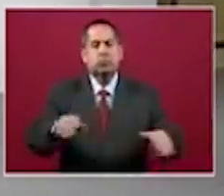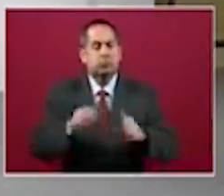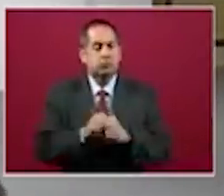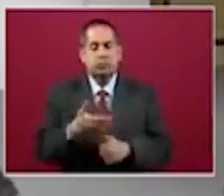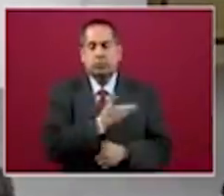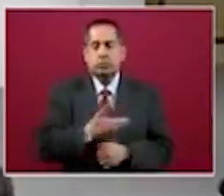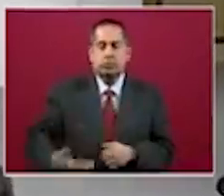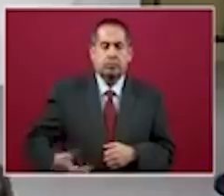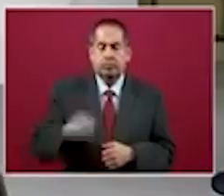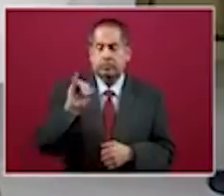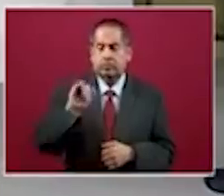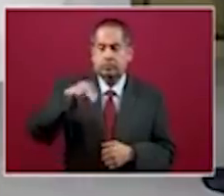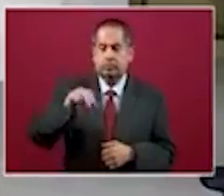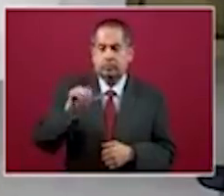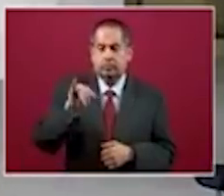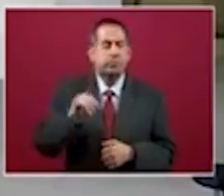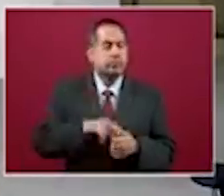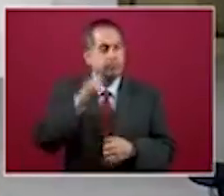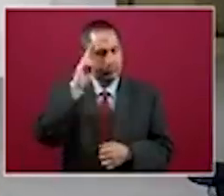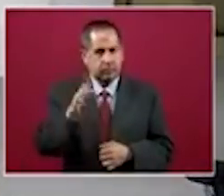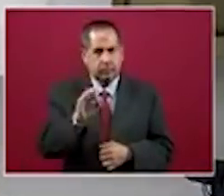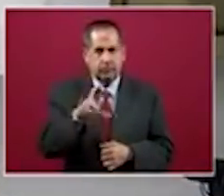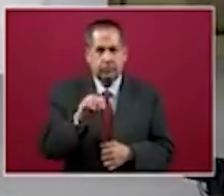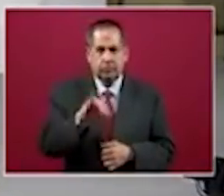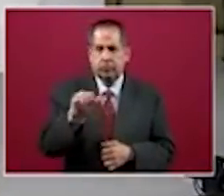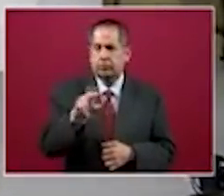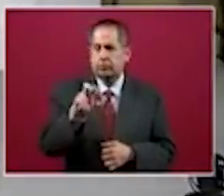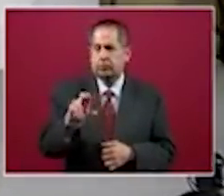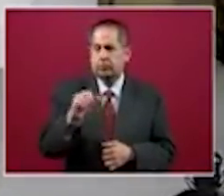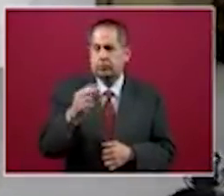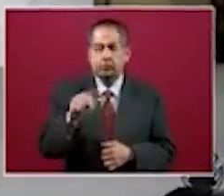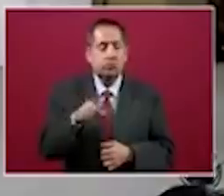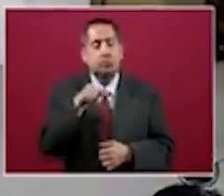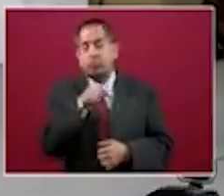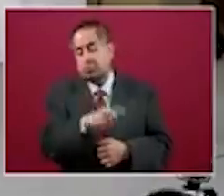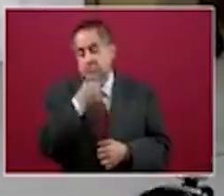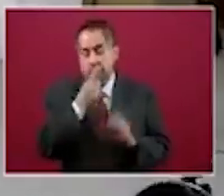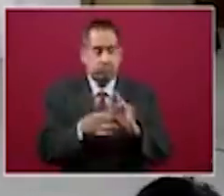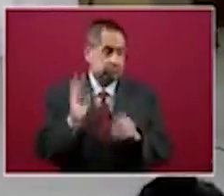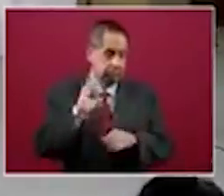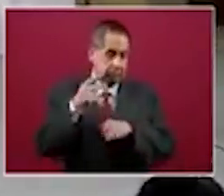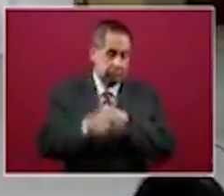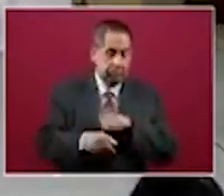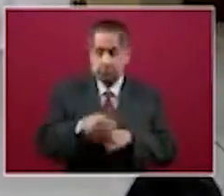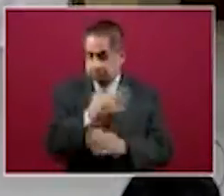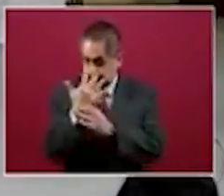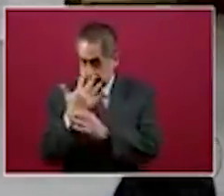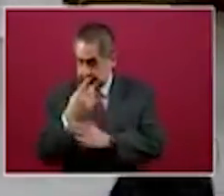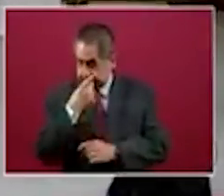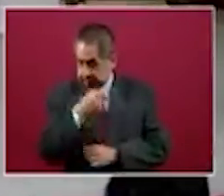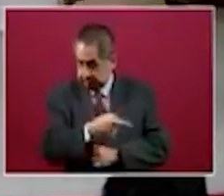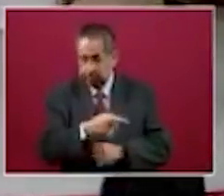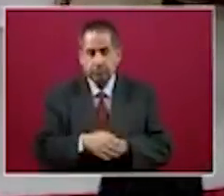el presidente del INAI, con el señor Francisco Javier Acuña. Él dice que hay un riesgo de, y eso lo dice él,